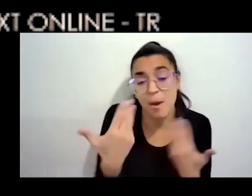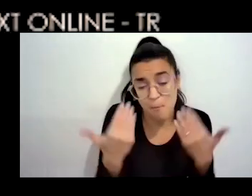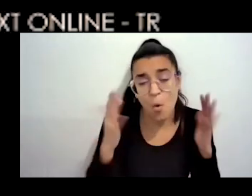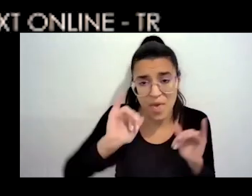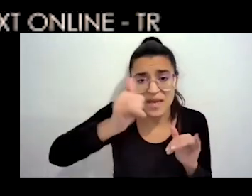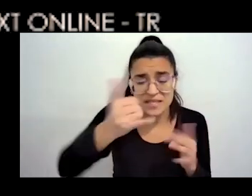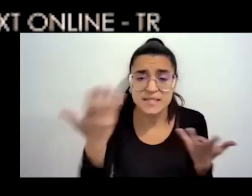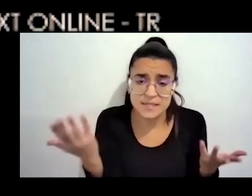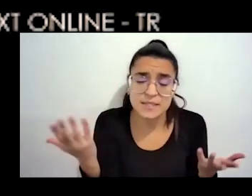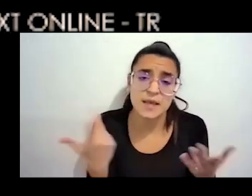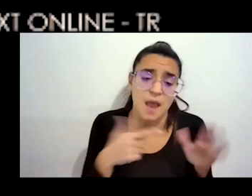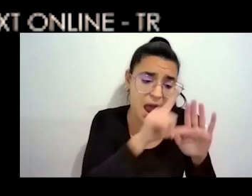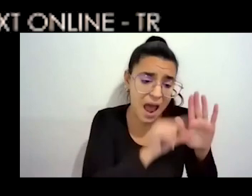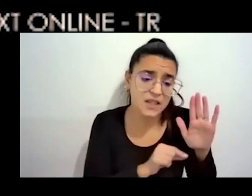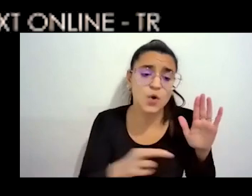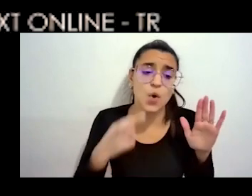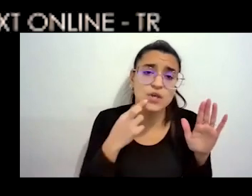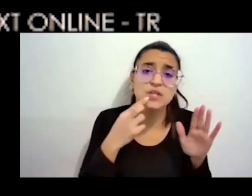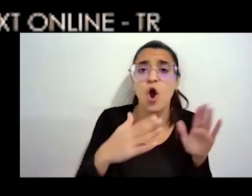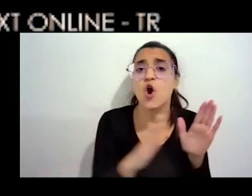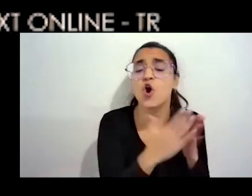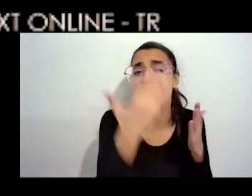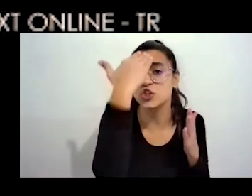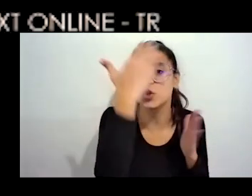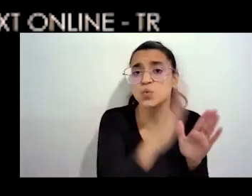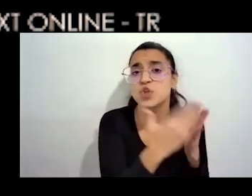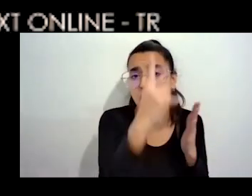del artículo 19 de la Constitución Nacional,